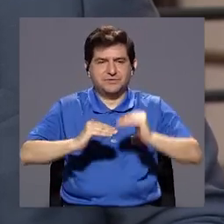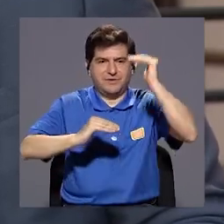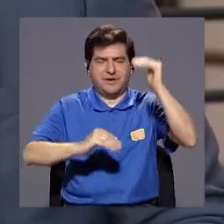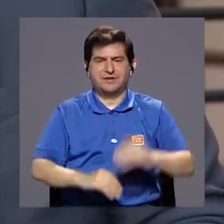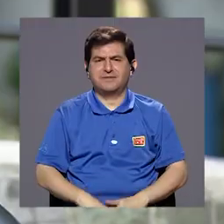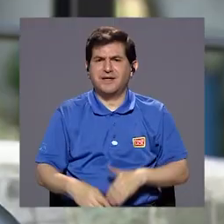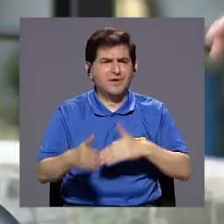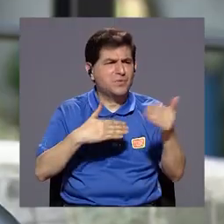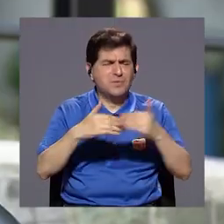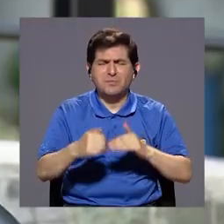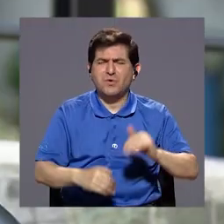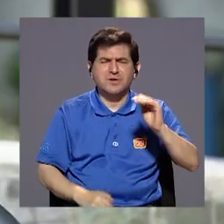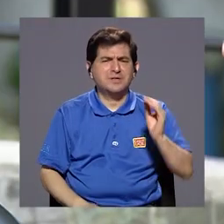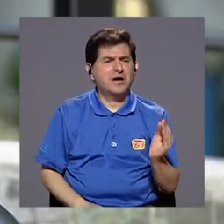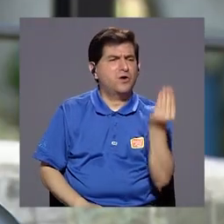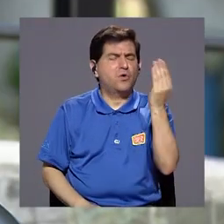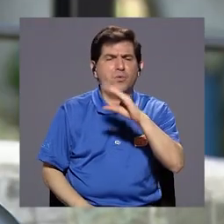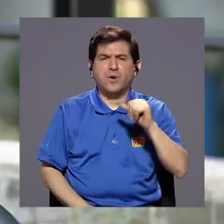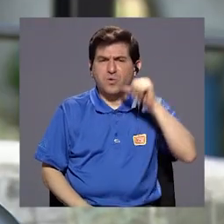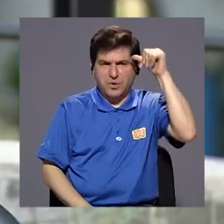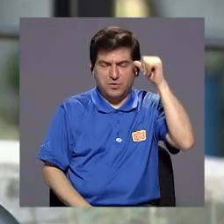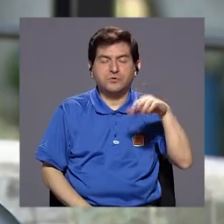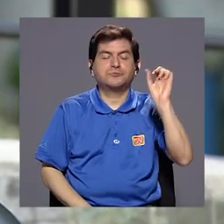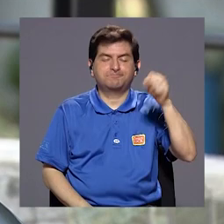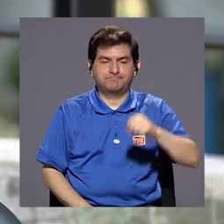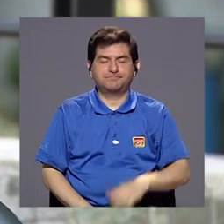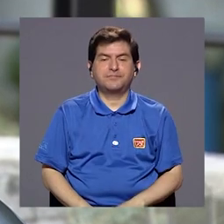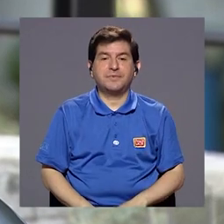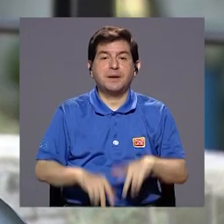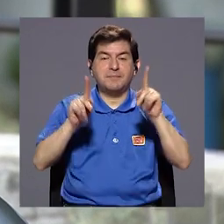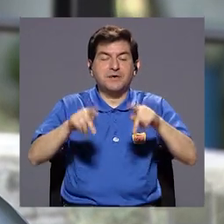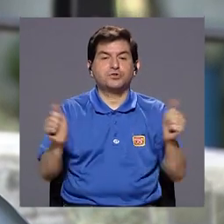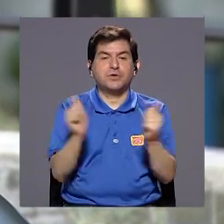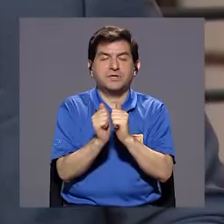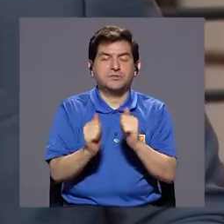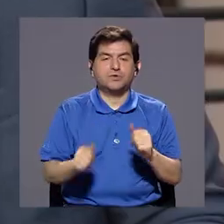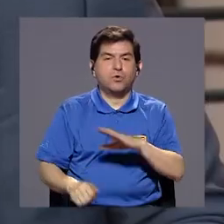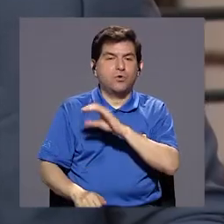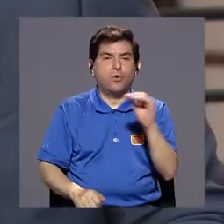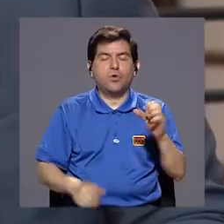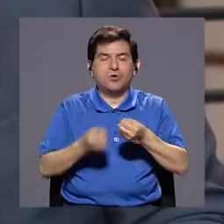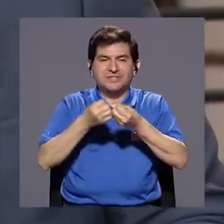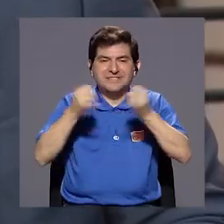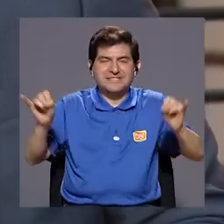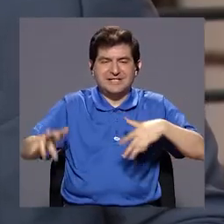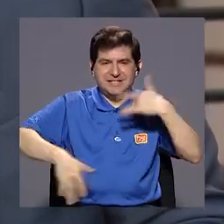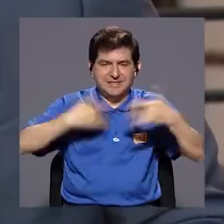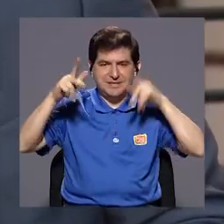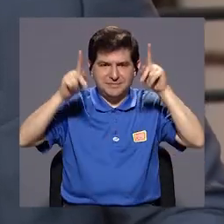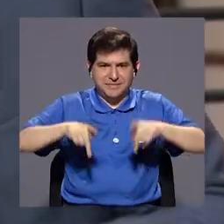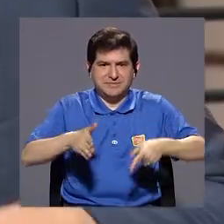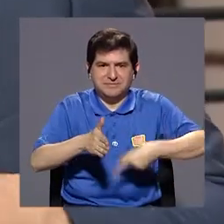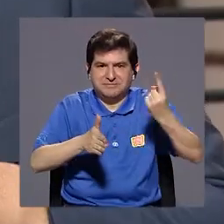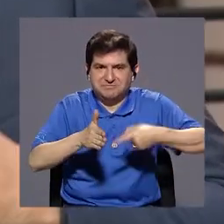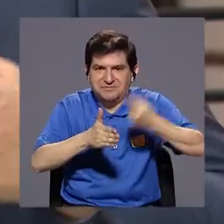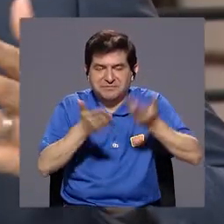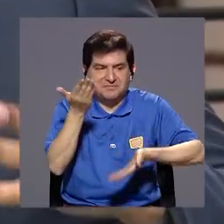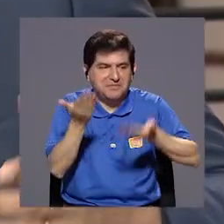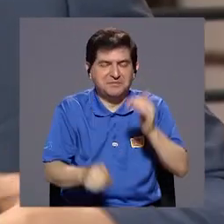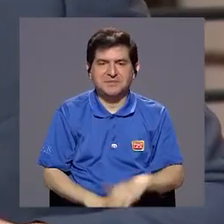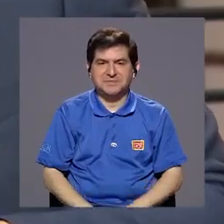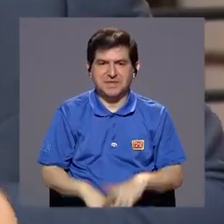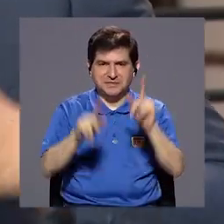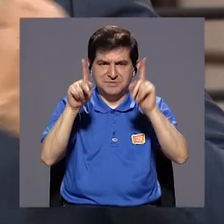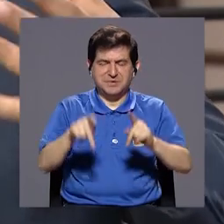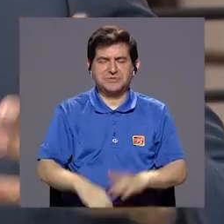alta, chiquitito o grande, independientemente, y sintomáticos o no sintomáticos, porque también hay personas que a veces uno, por